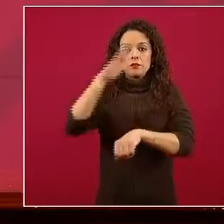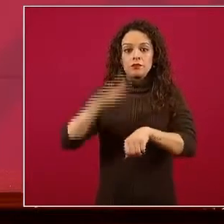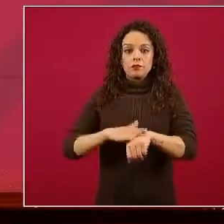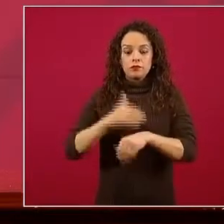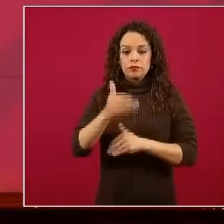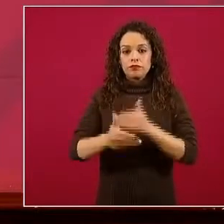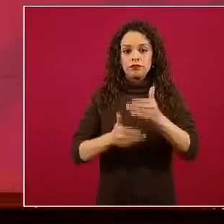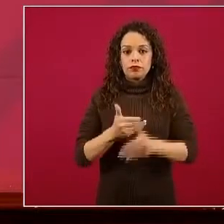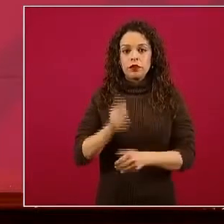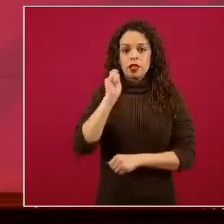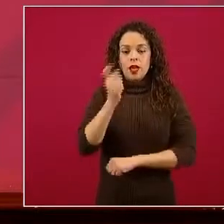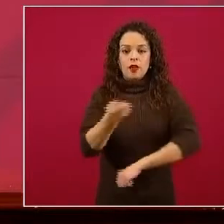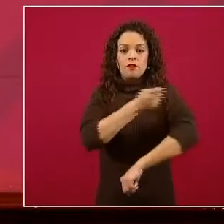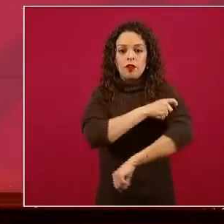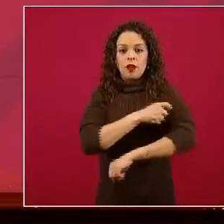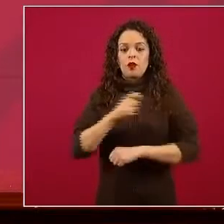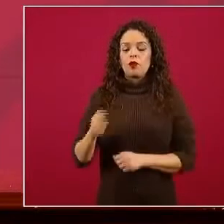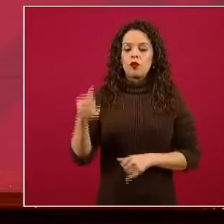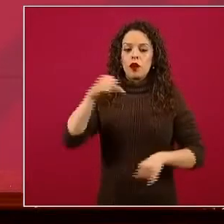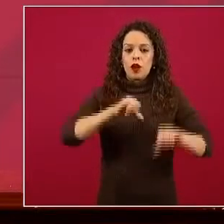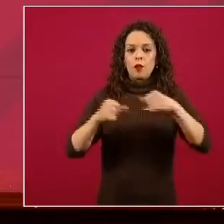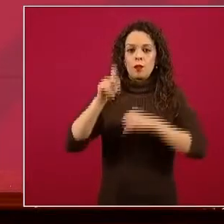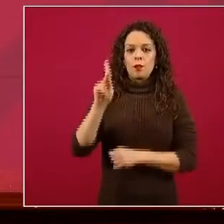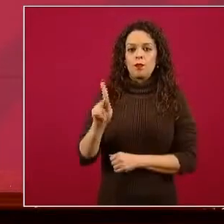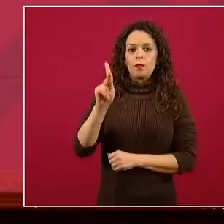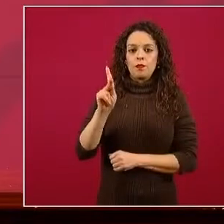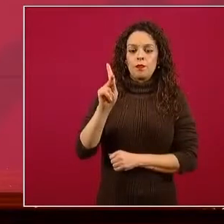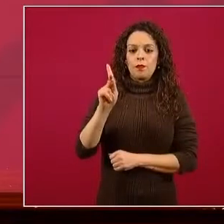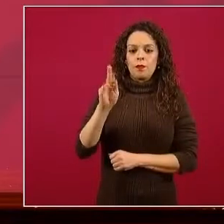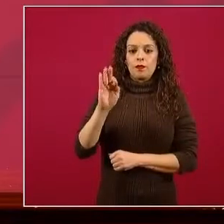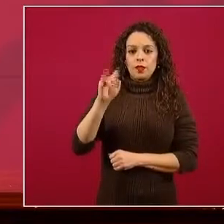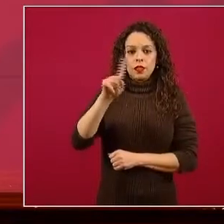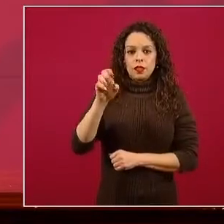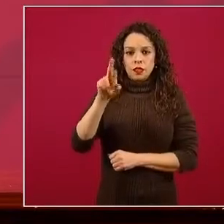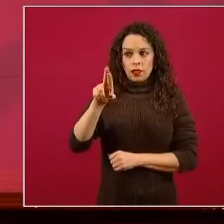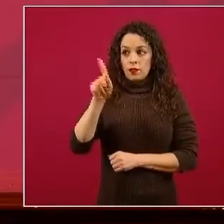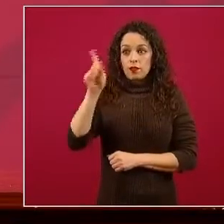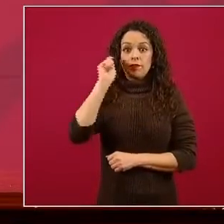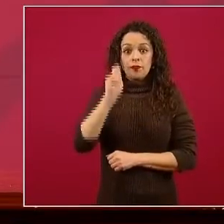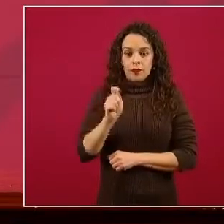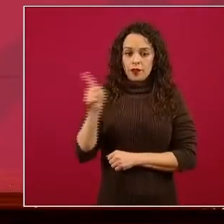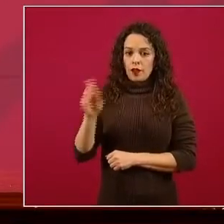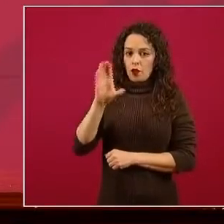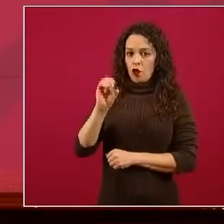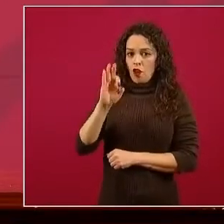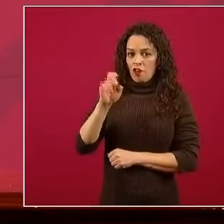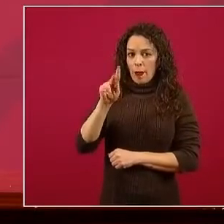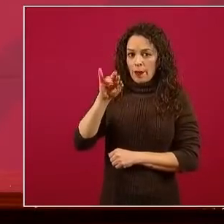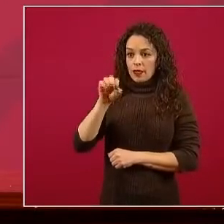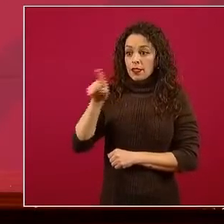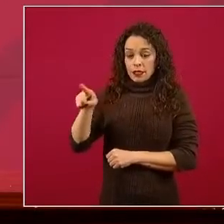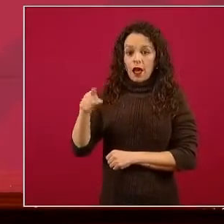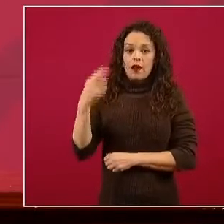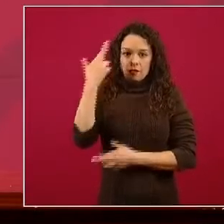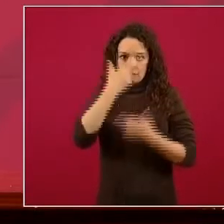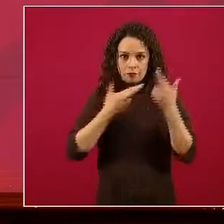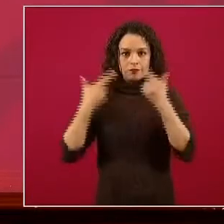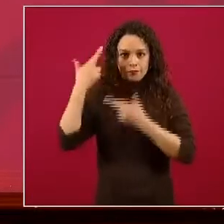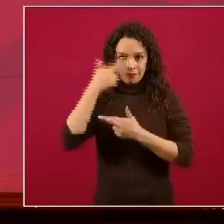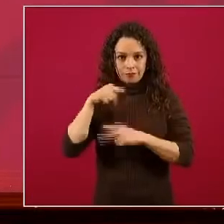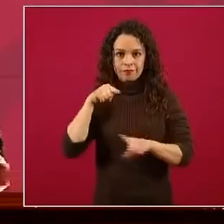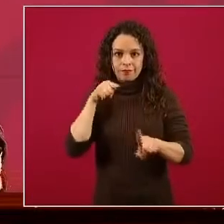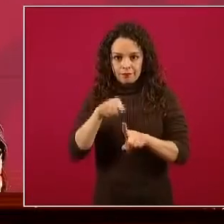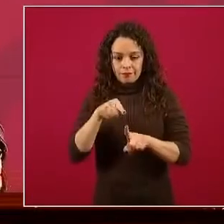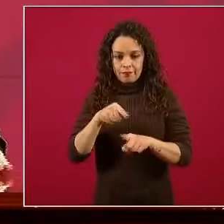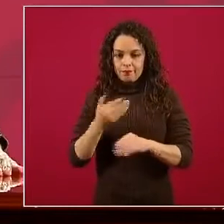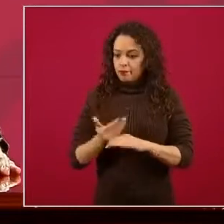de Pfizer-BioNTech, que fue sometida para evaluación a la COFEPRIS, la Comisión Federal para la Protección contra Riesgos Sanitarios,